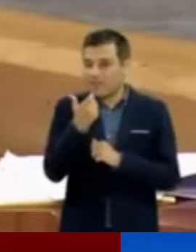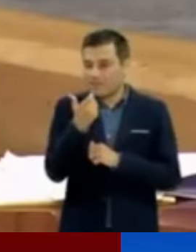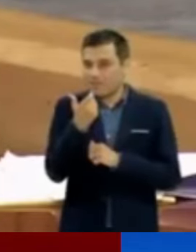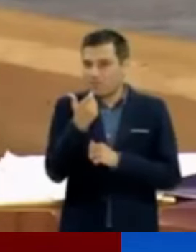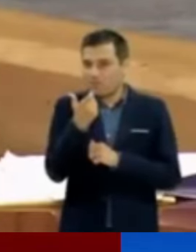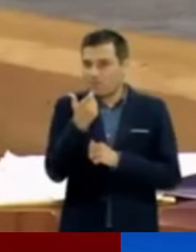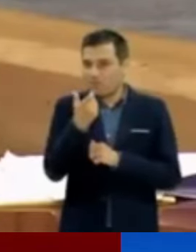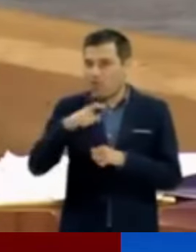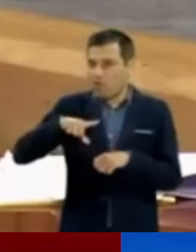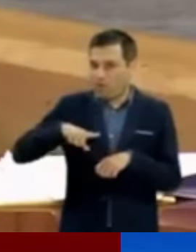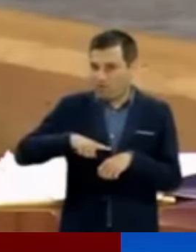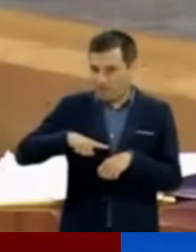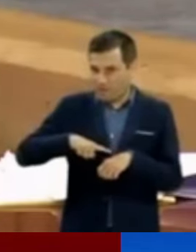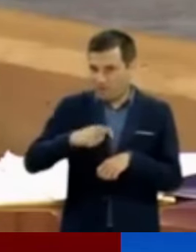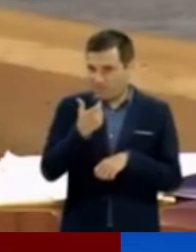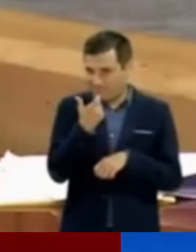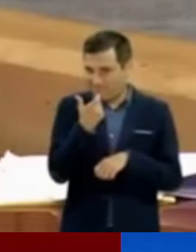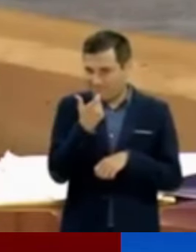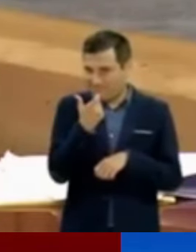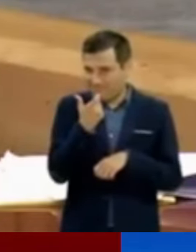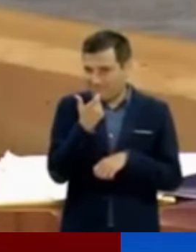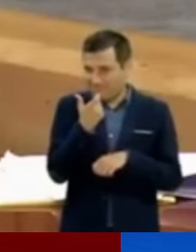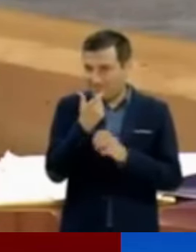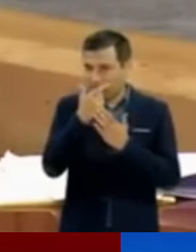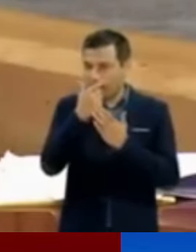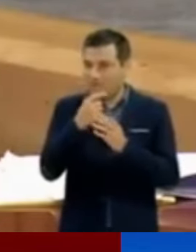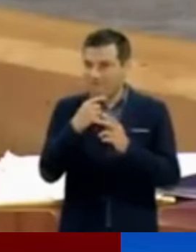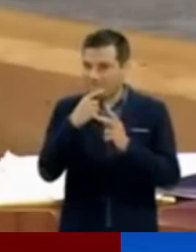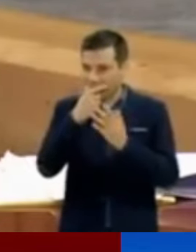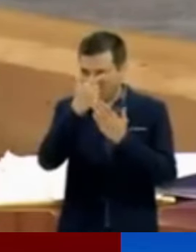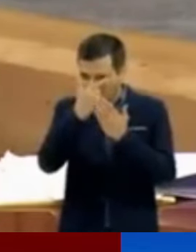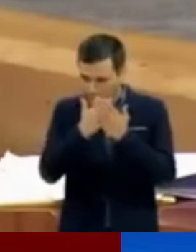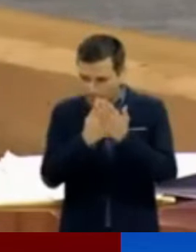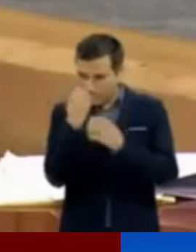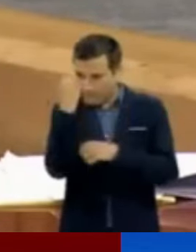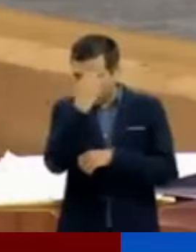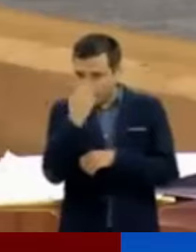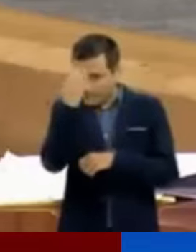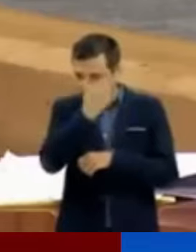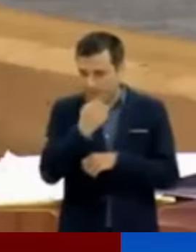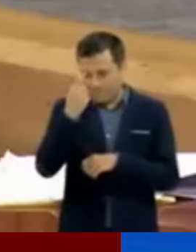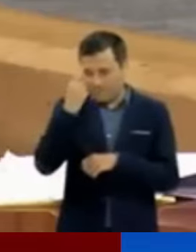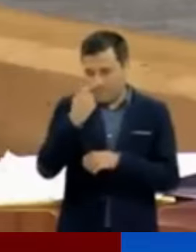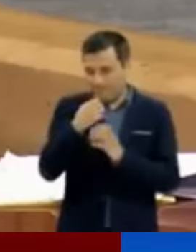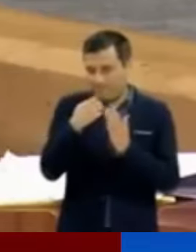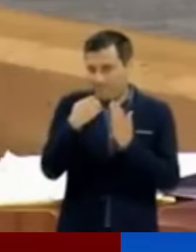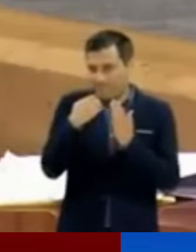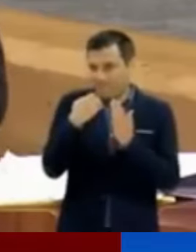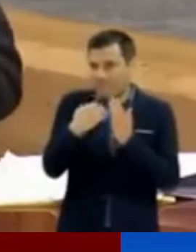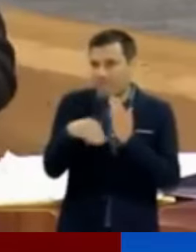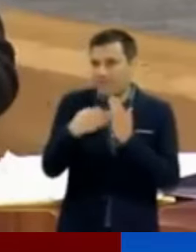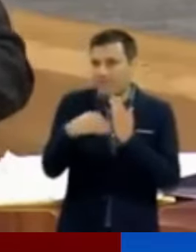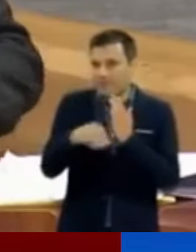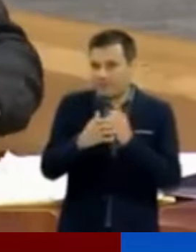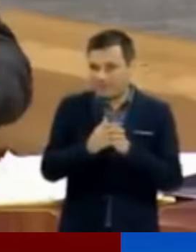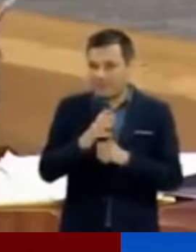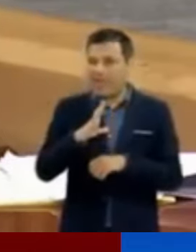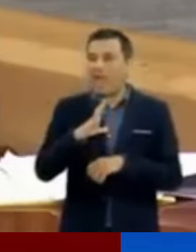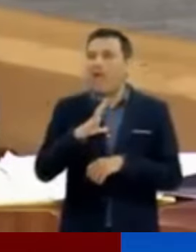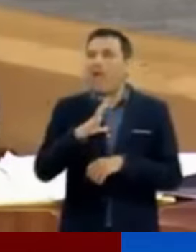recursos públicos que se llegan a implementar en los procesos electorales para incidir en la